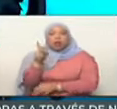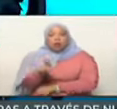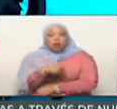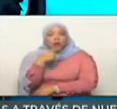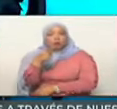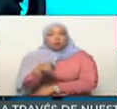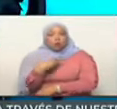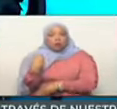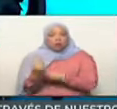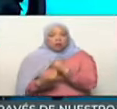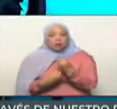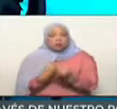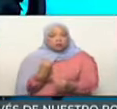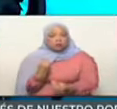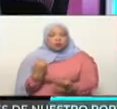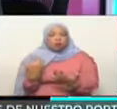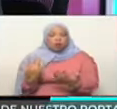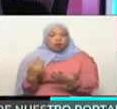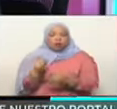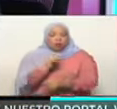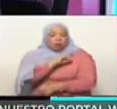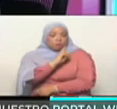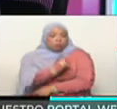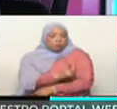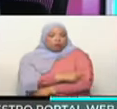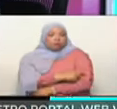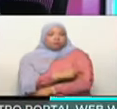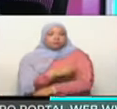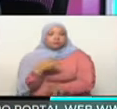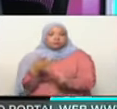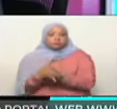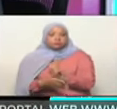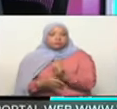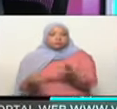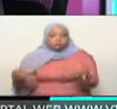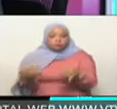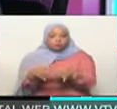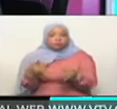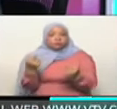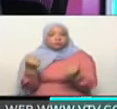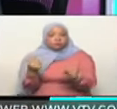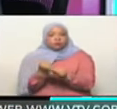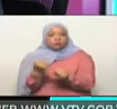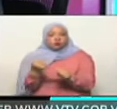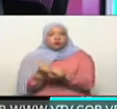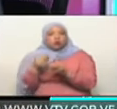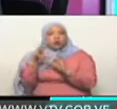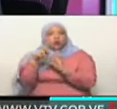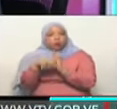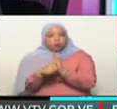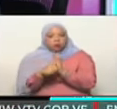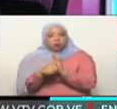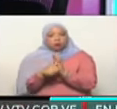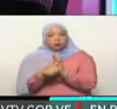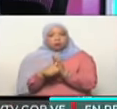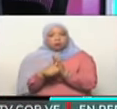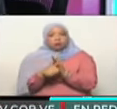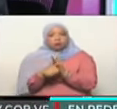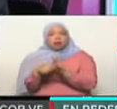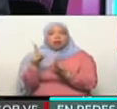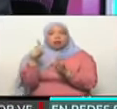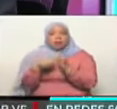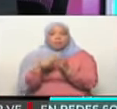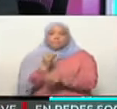es acceder al poder para hacer grupos económicos, para robar, y para mil cosas